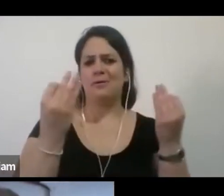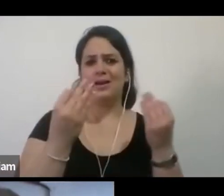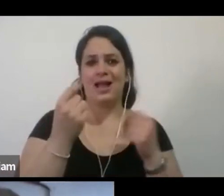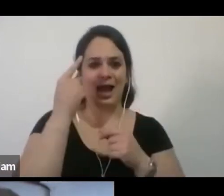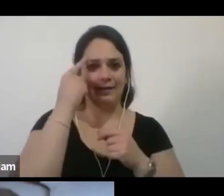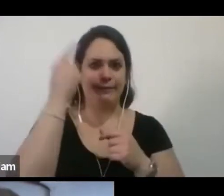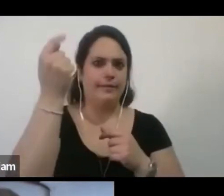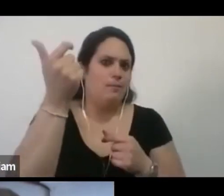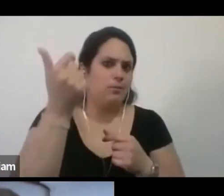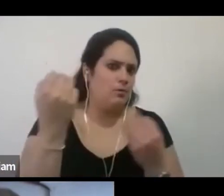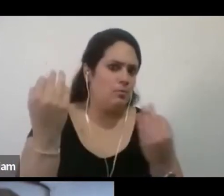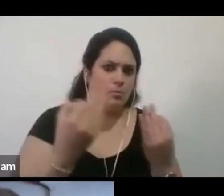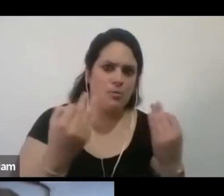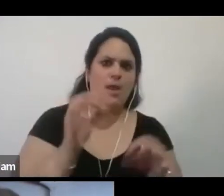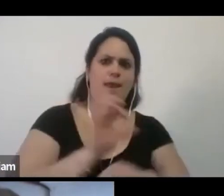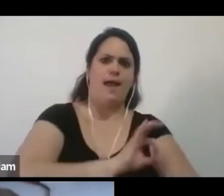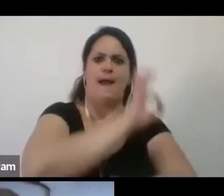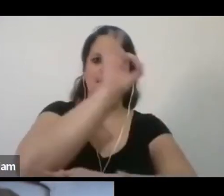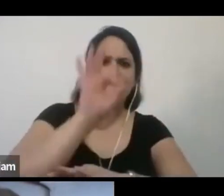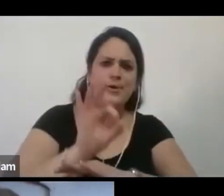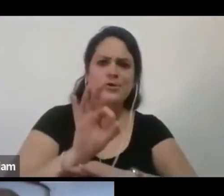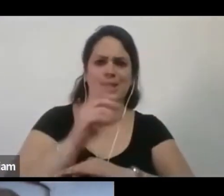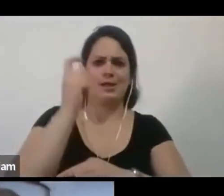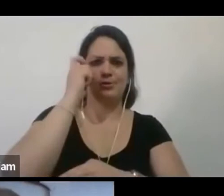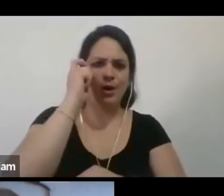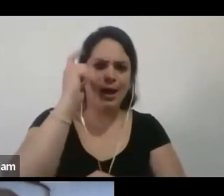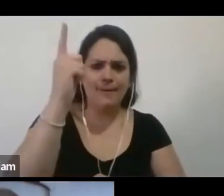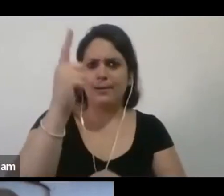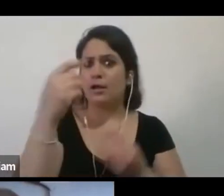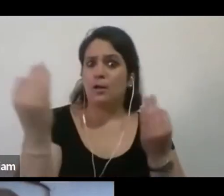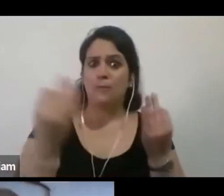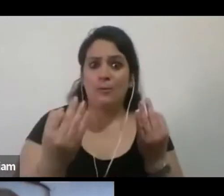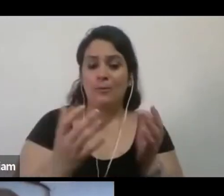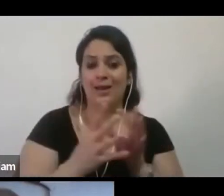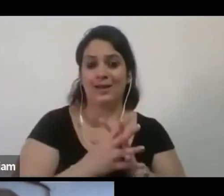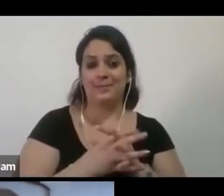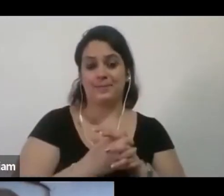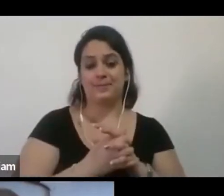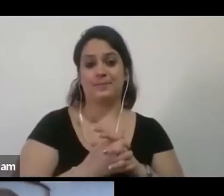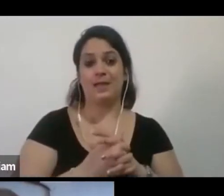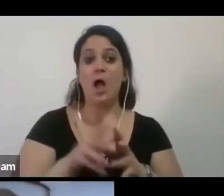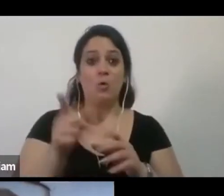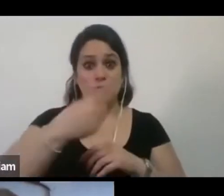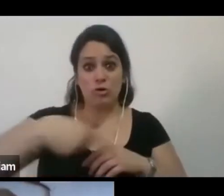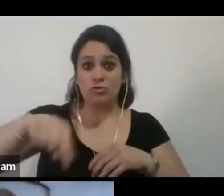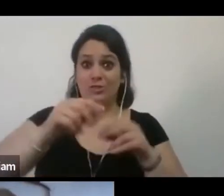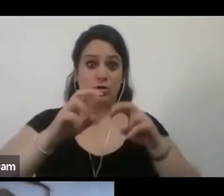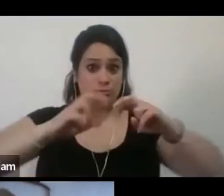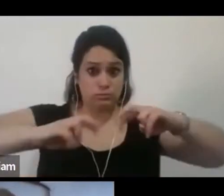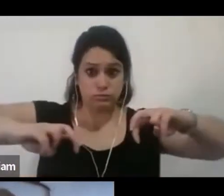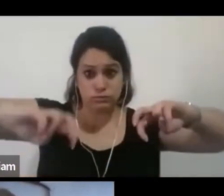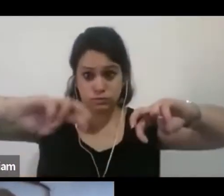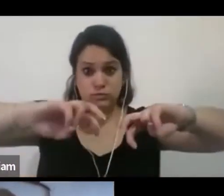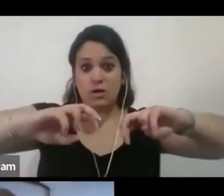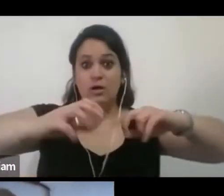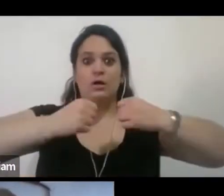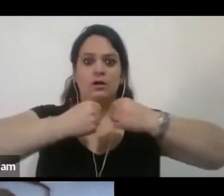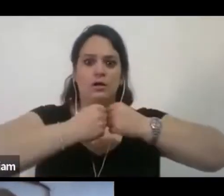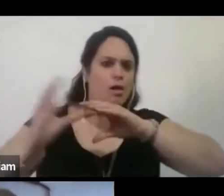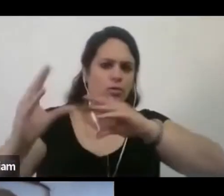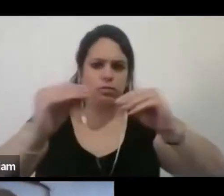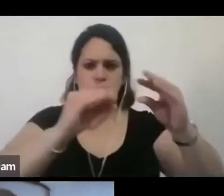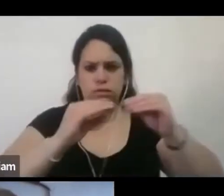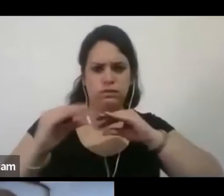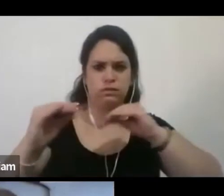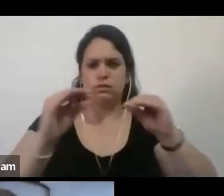ideóloga de proyectos, de capacitaciones, entonces una vez sentados todos en la mesa, empezamos a forjar